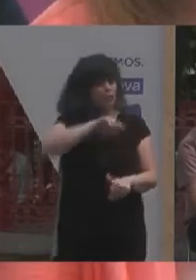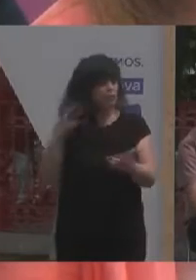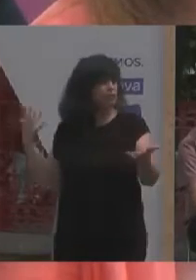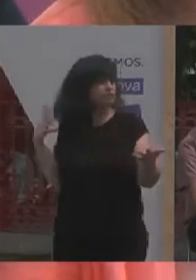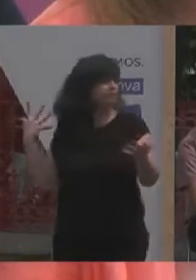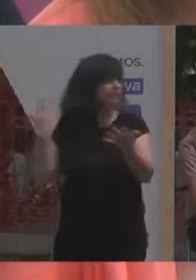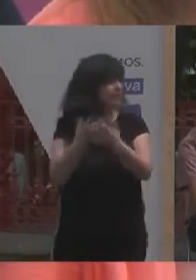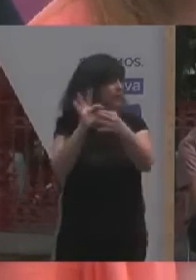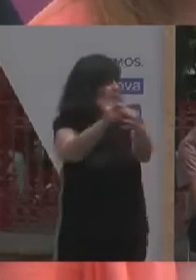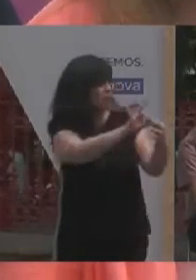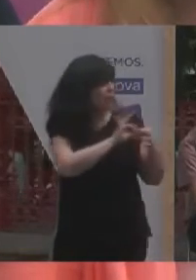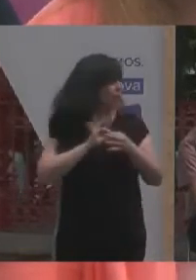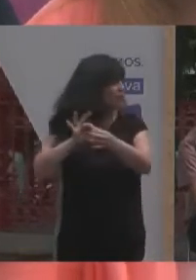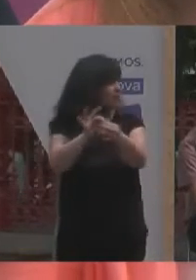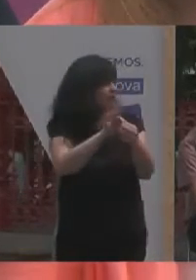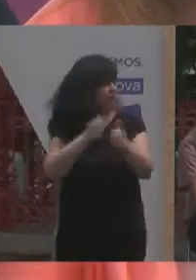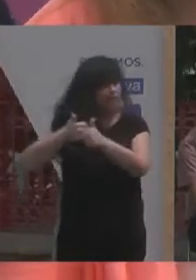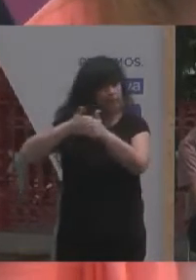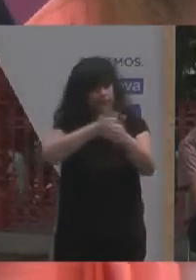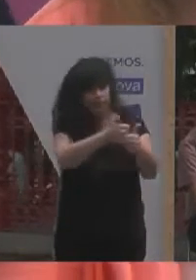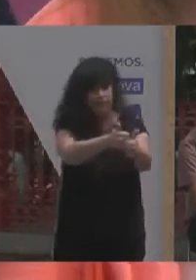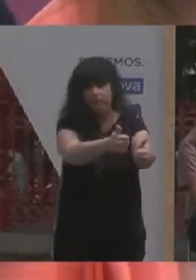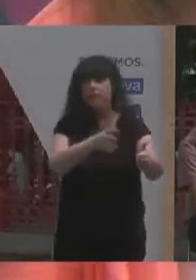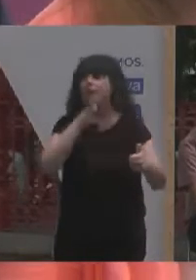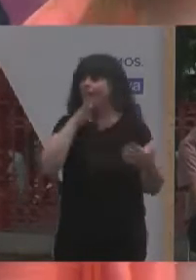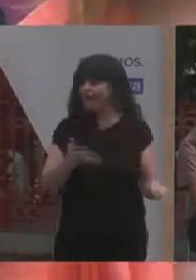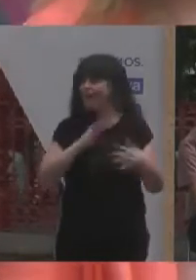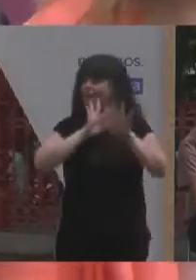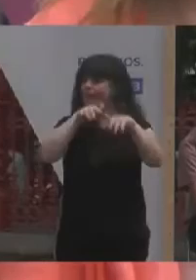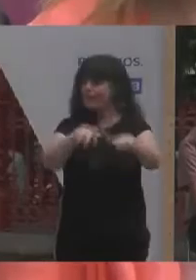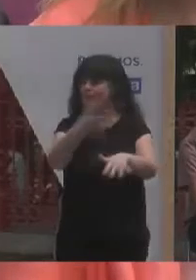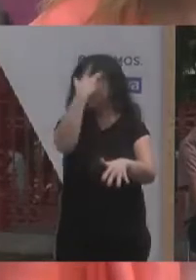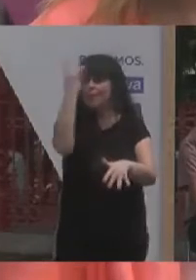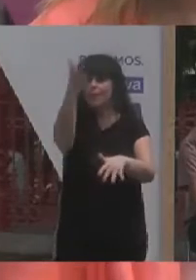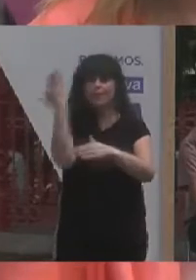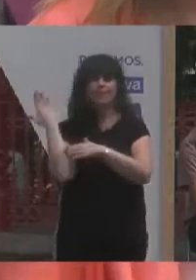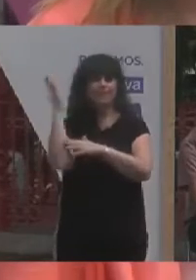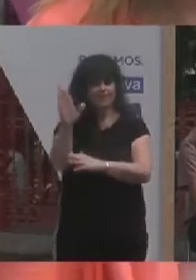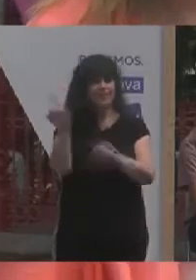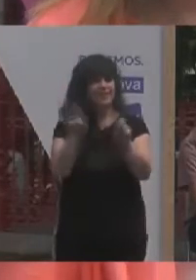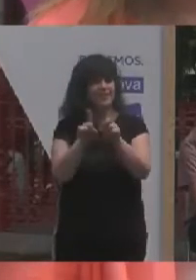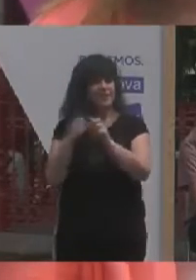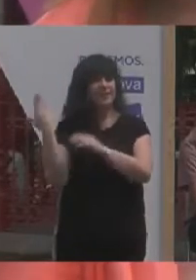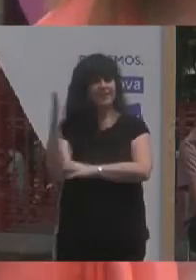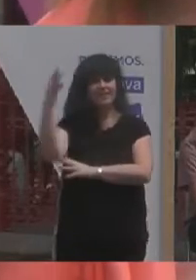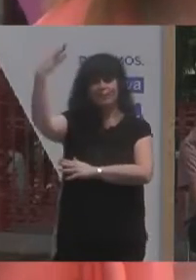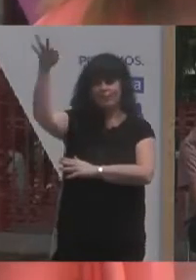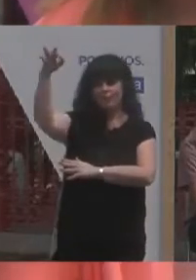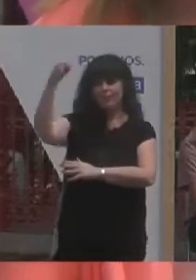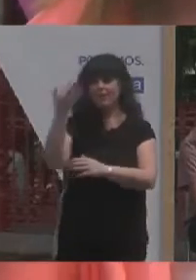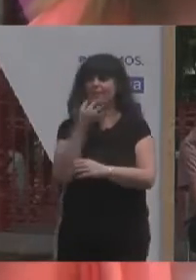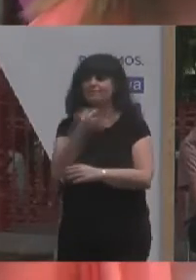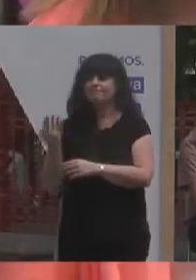moitos anos e agora se presenta en Marea como realmente a única candidatura, a mellor, para